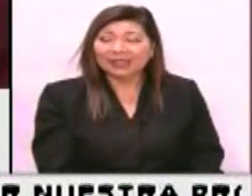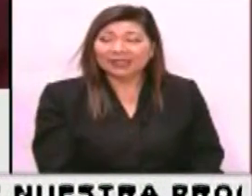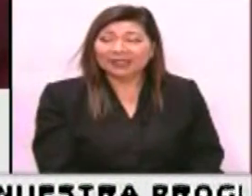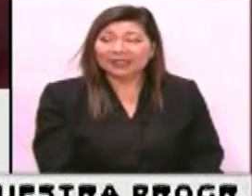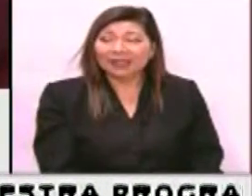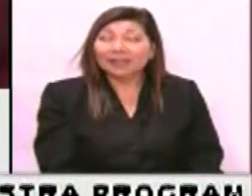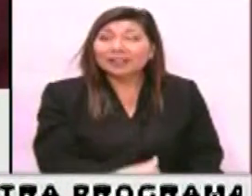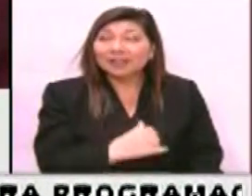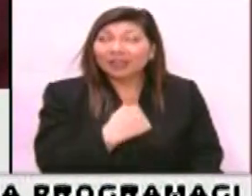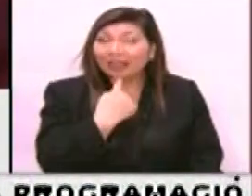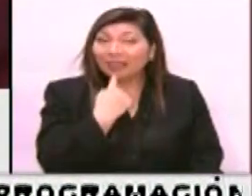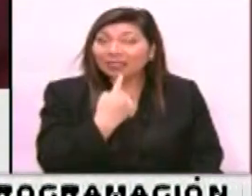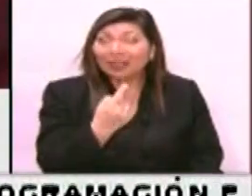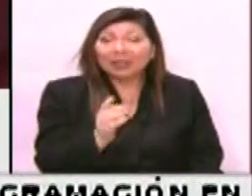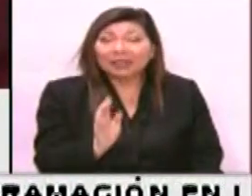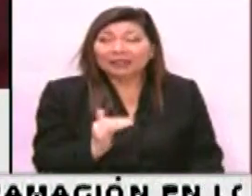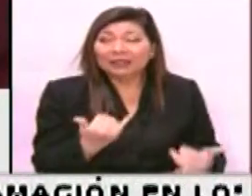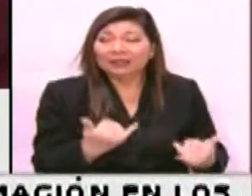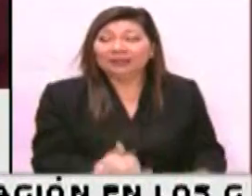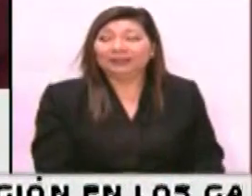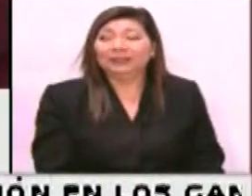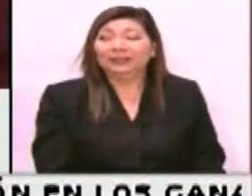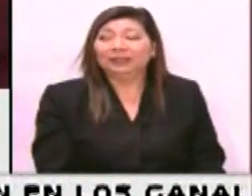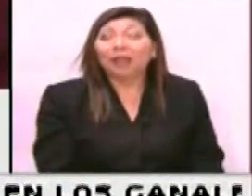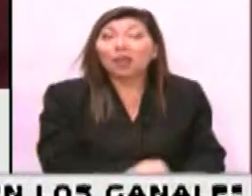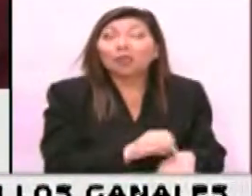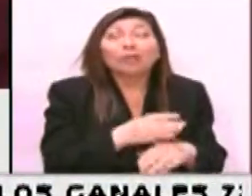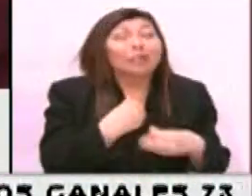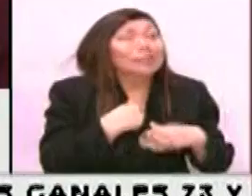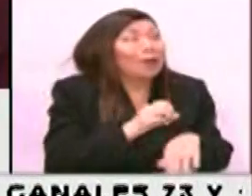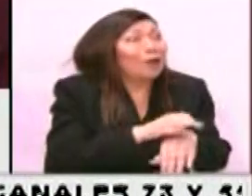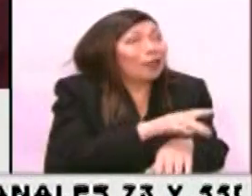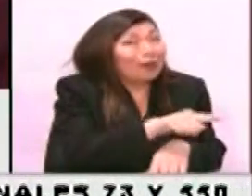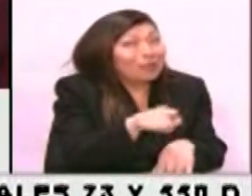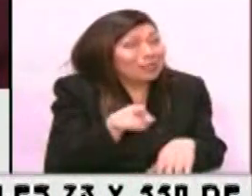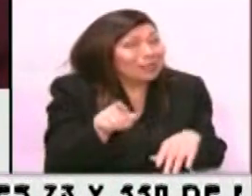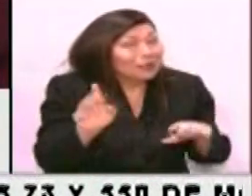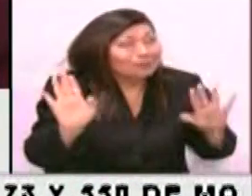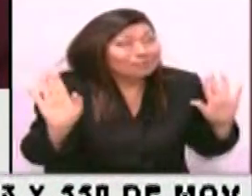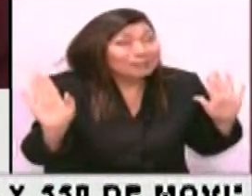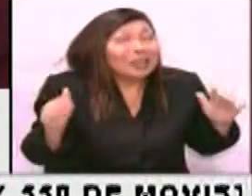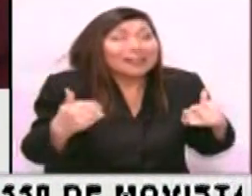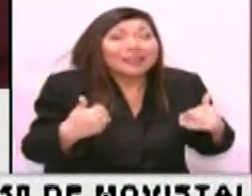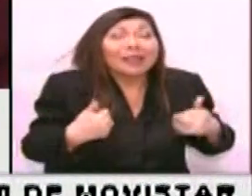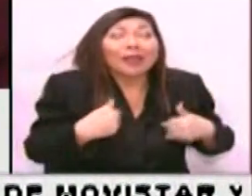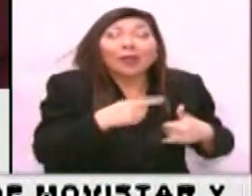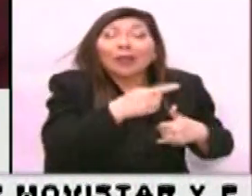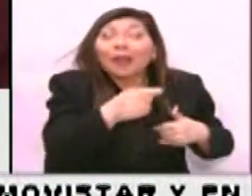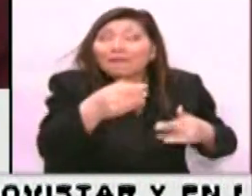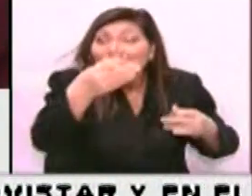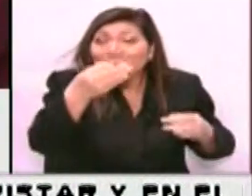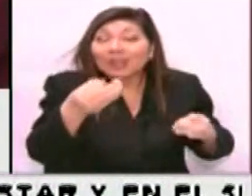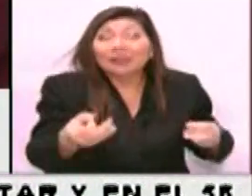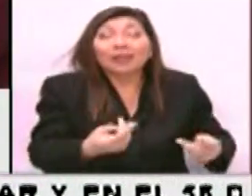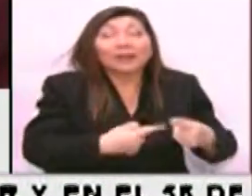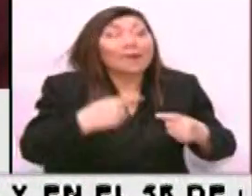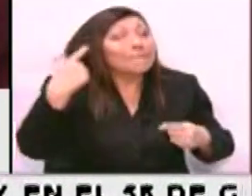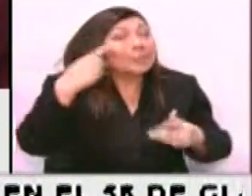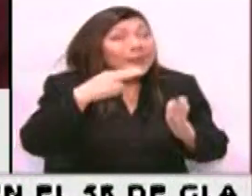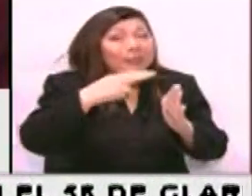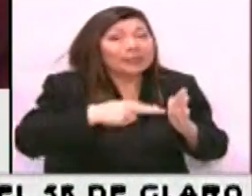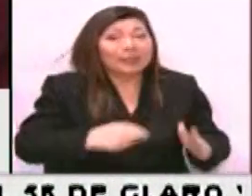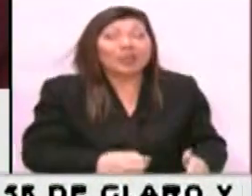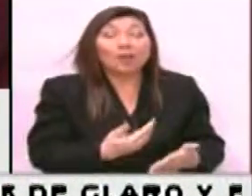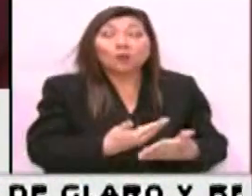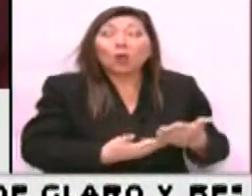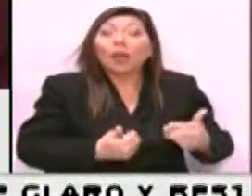La verdad del tema, y yo, en fin, no estoy aquí para darles consejos a nadie, pero ese es un tema que debería de ser verdaderamente revisado, ese tema de la